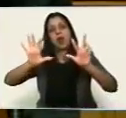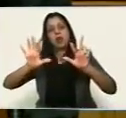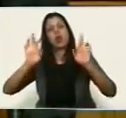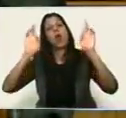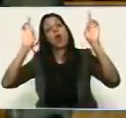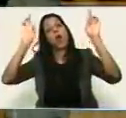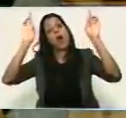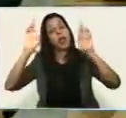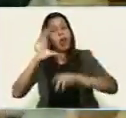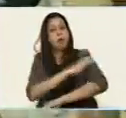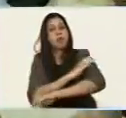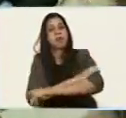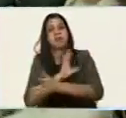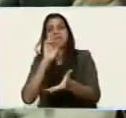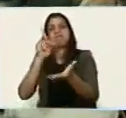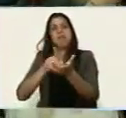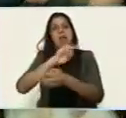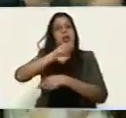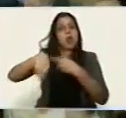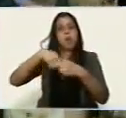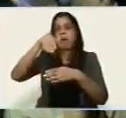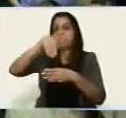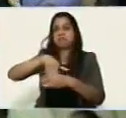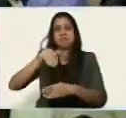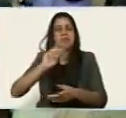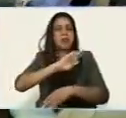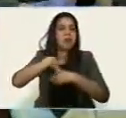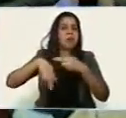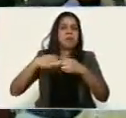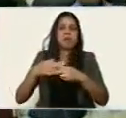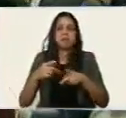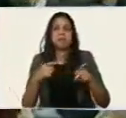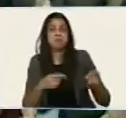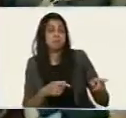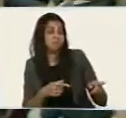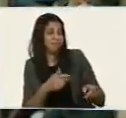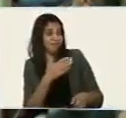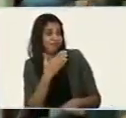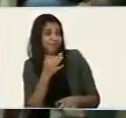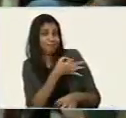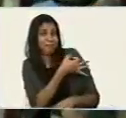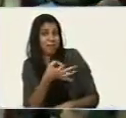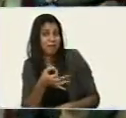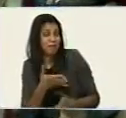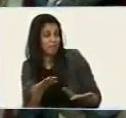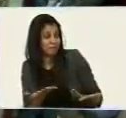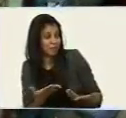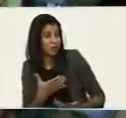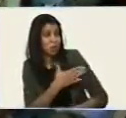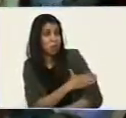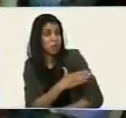Me parece perfecto. Esa inteligencia es, mira, en verdad, suprema.